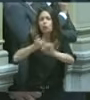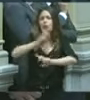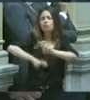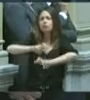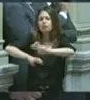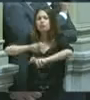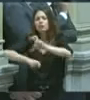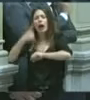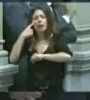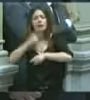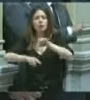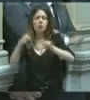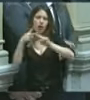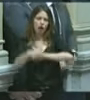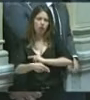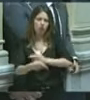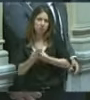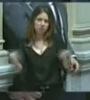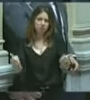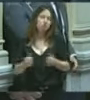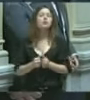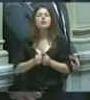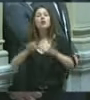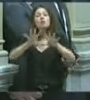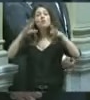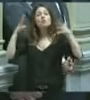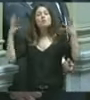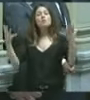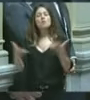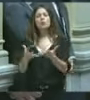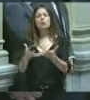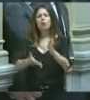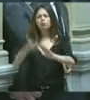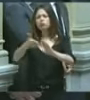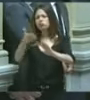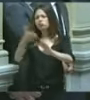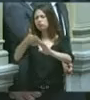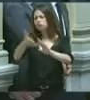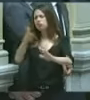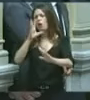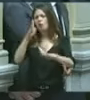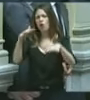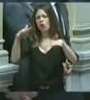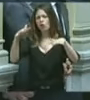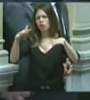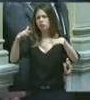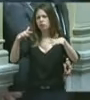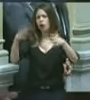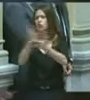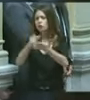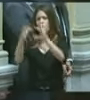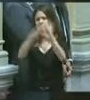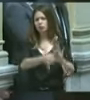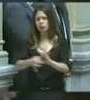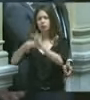capaces de superarlos. El mundo está mutando con la velocidad vertiginosa de la red global. Con él lo hacen Europa y